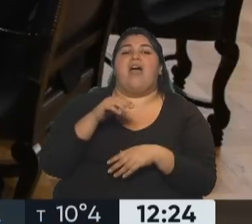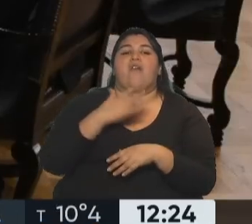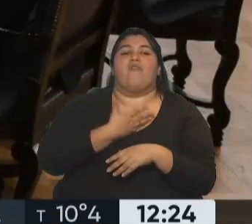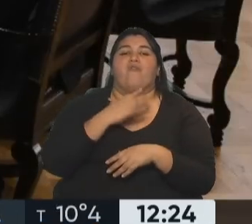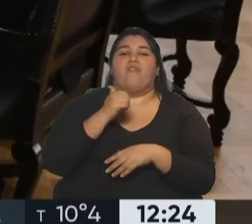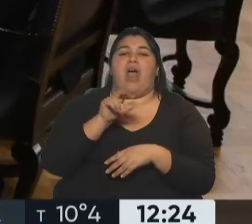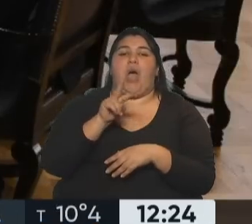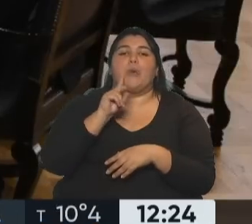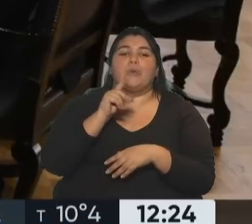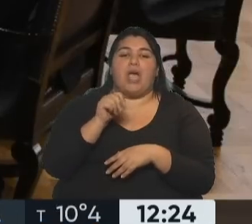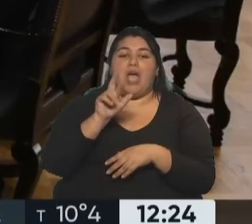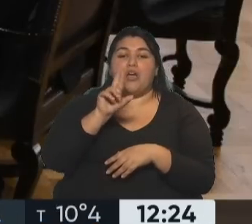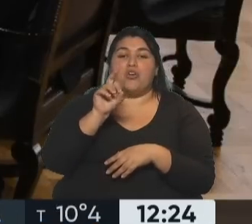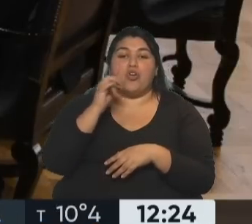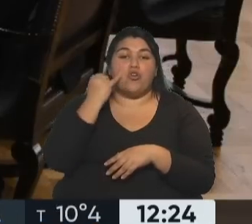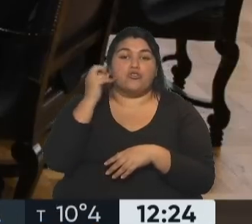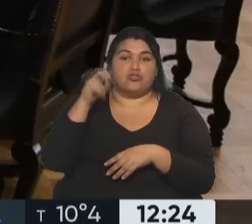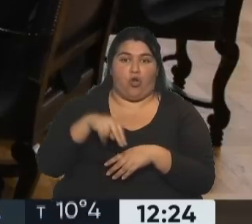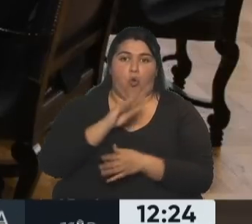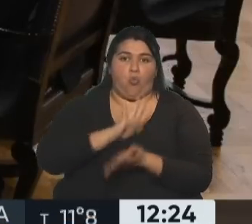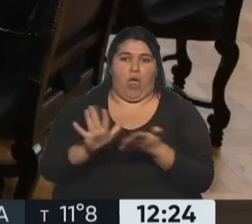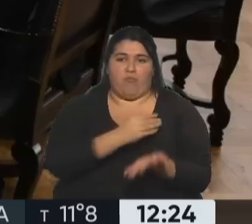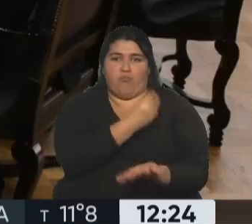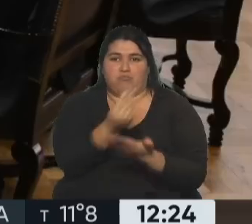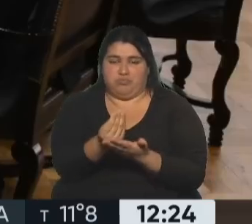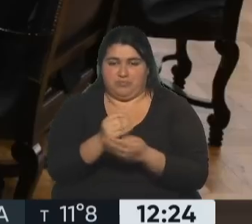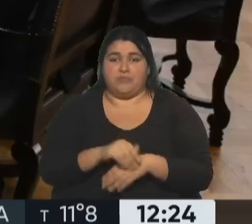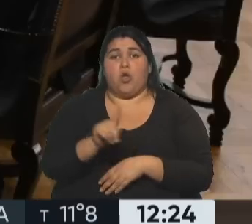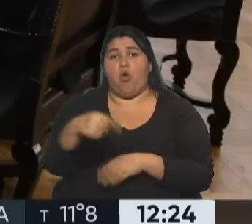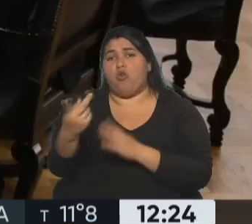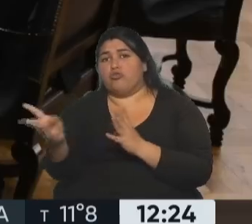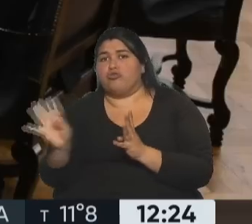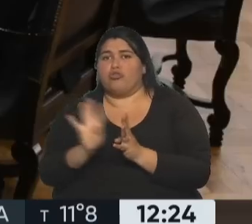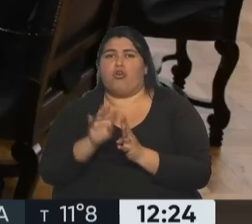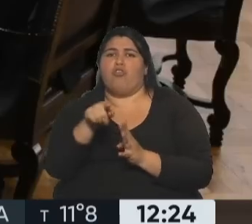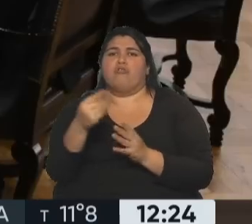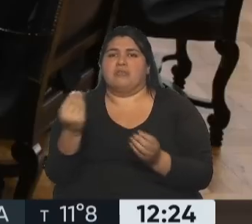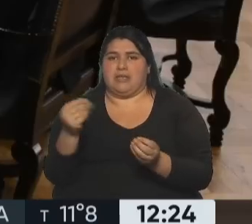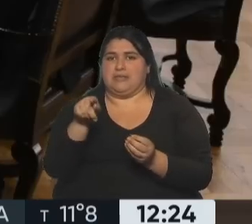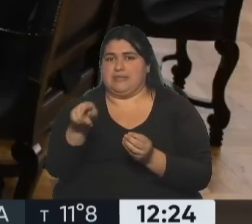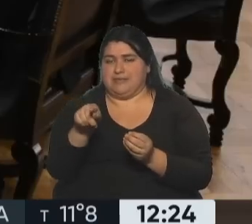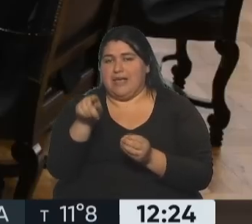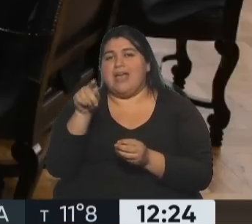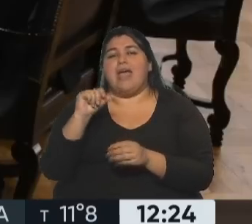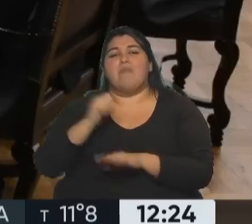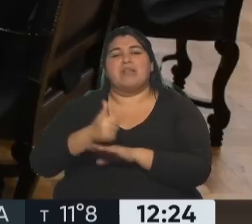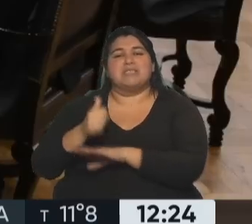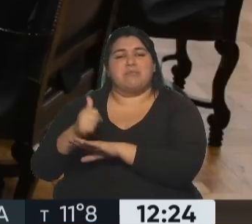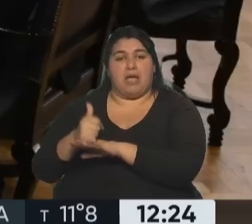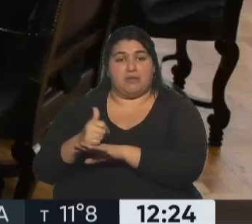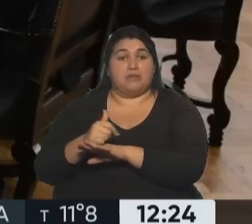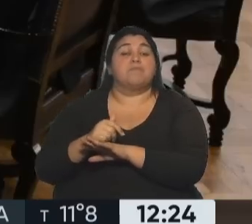otros funcionarios algunos salientes otros entrantes que han participado de este encuentro eso lo que estamos viendo es el salón